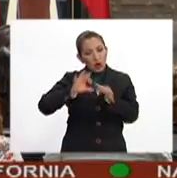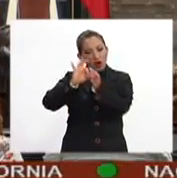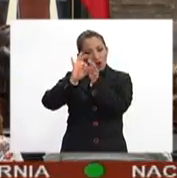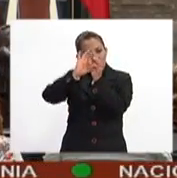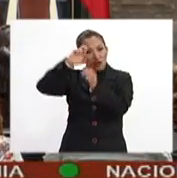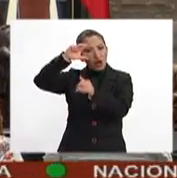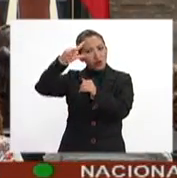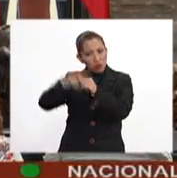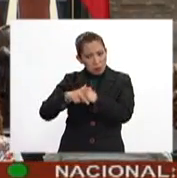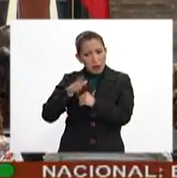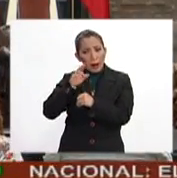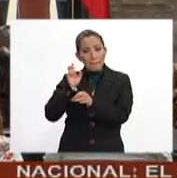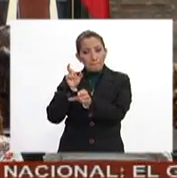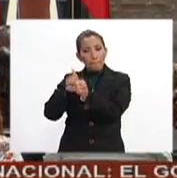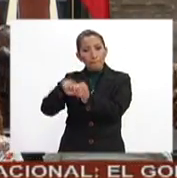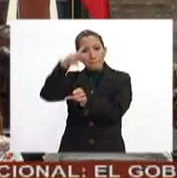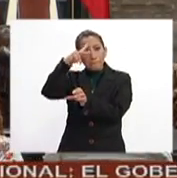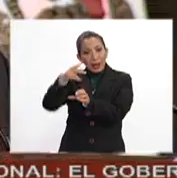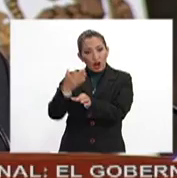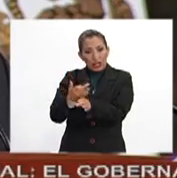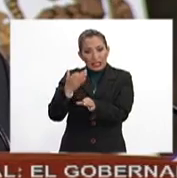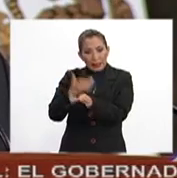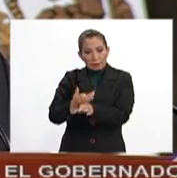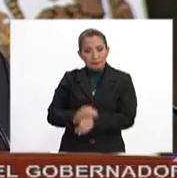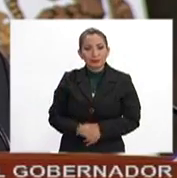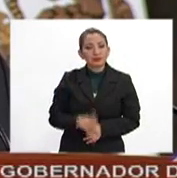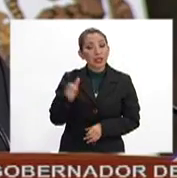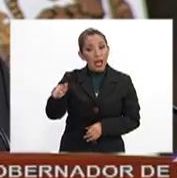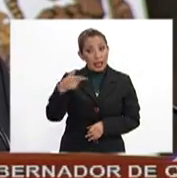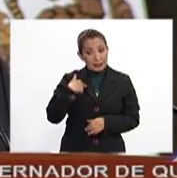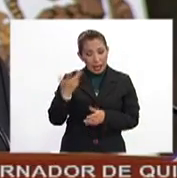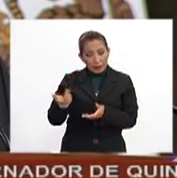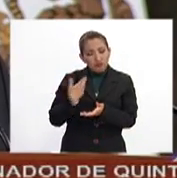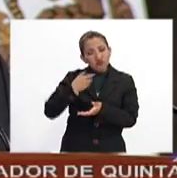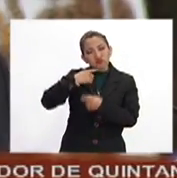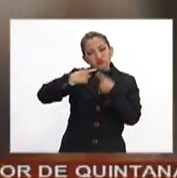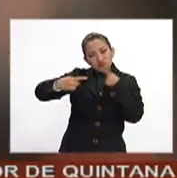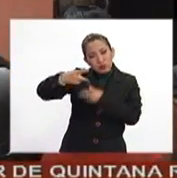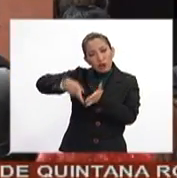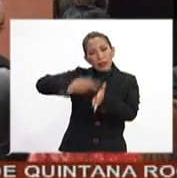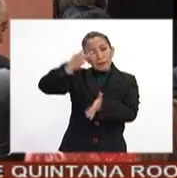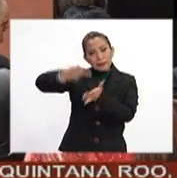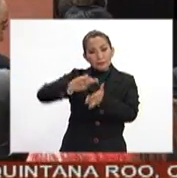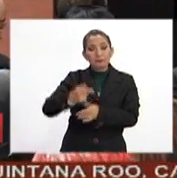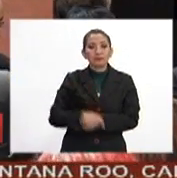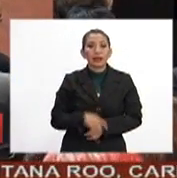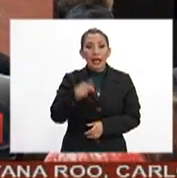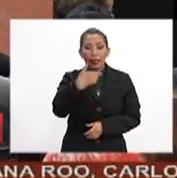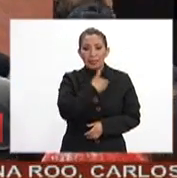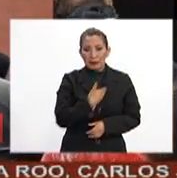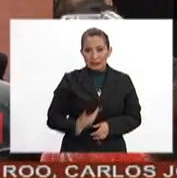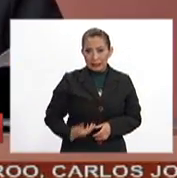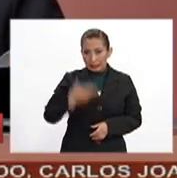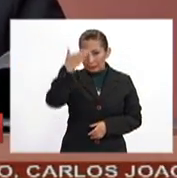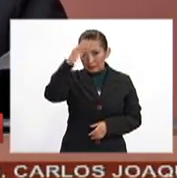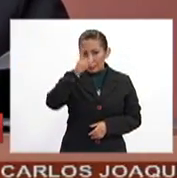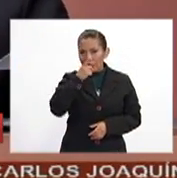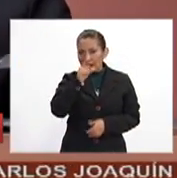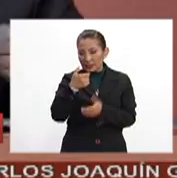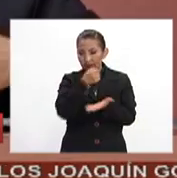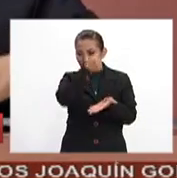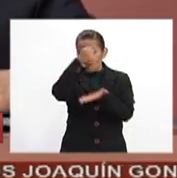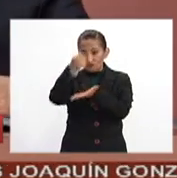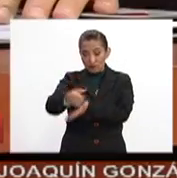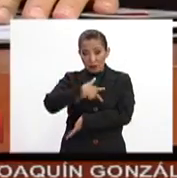Unión Europea que México tiene en estos momentos, que se está renegociando. En este tema, el presidente Peña Nieto destacó la